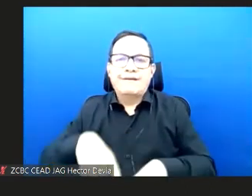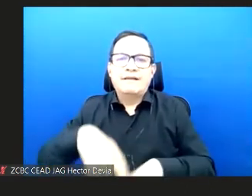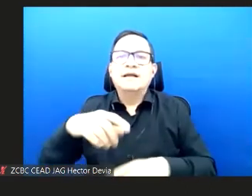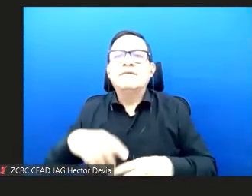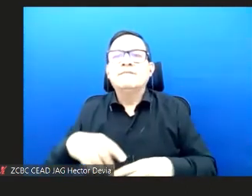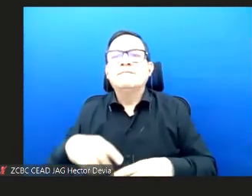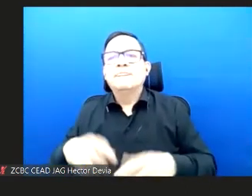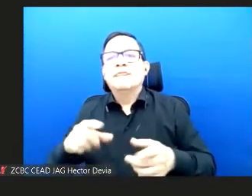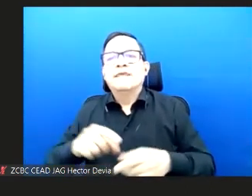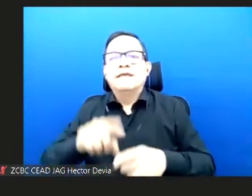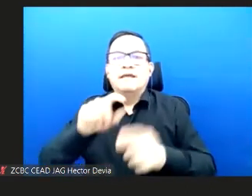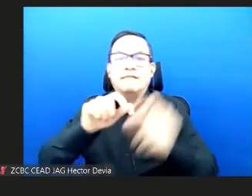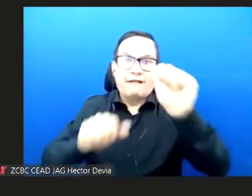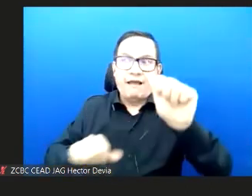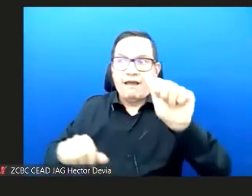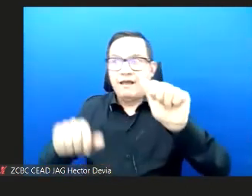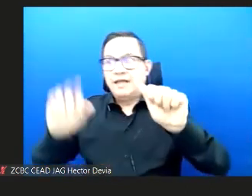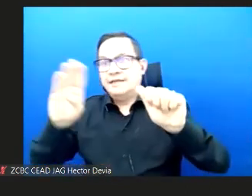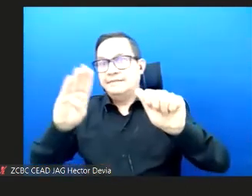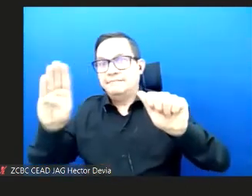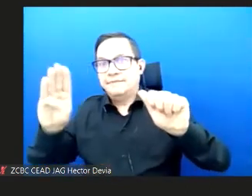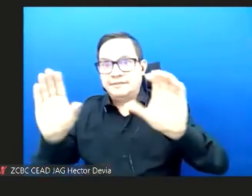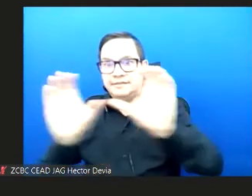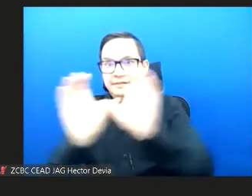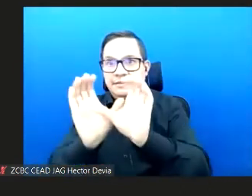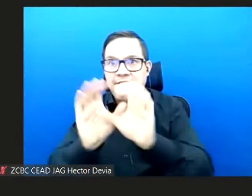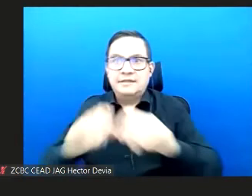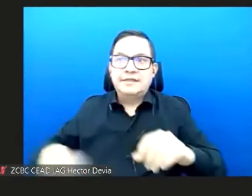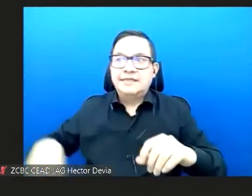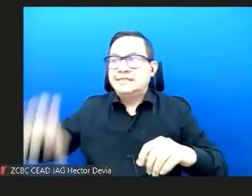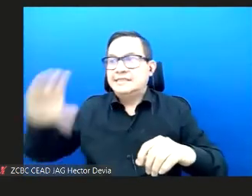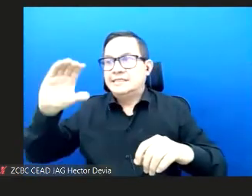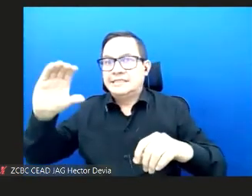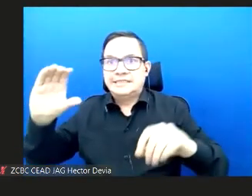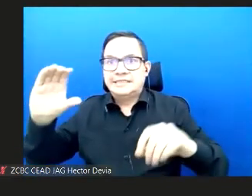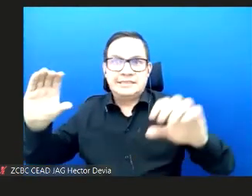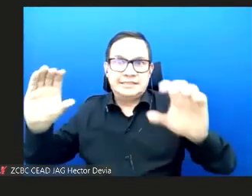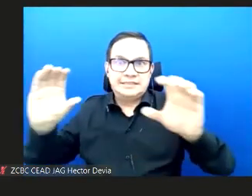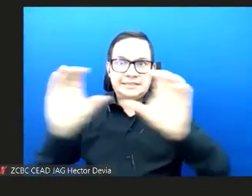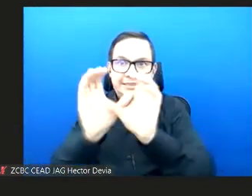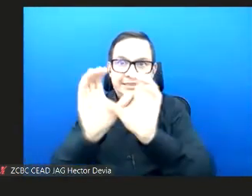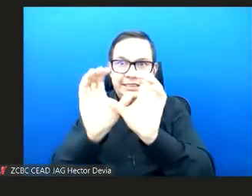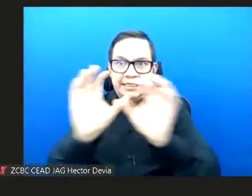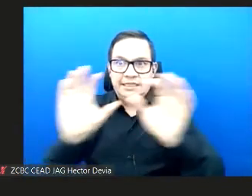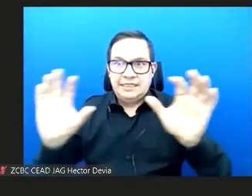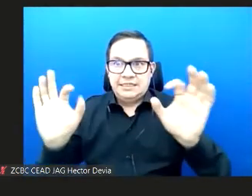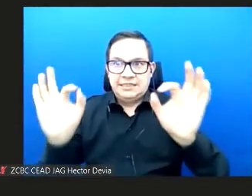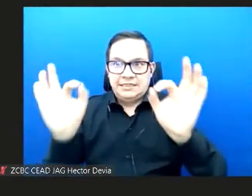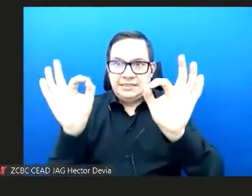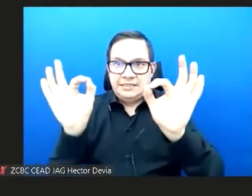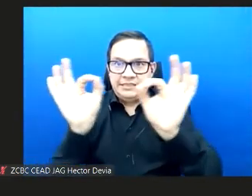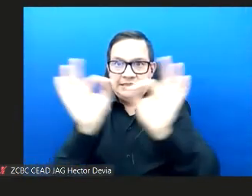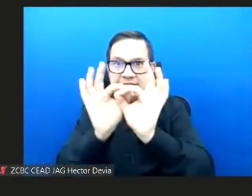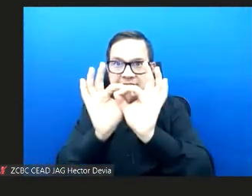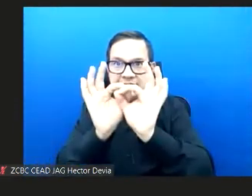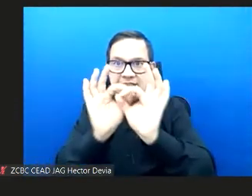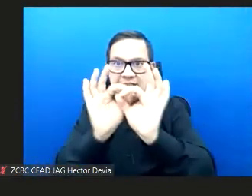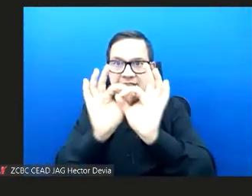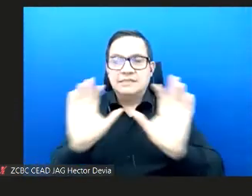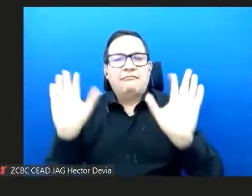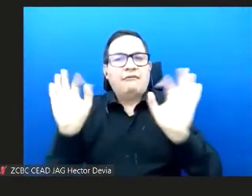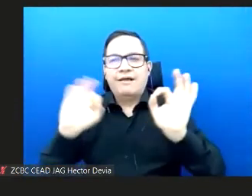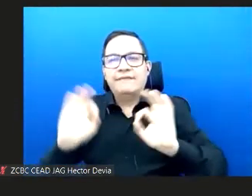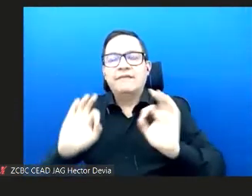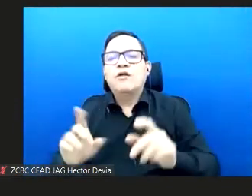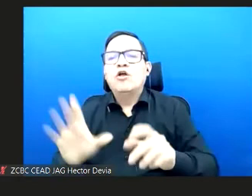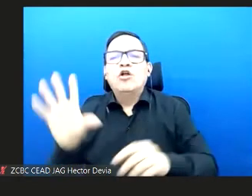A y B y la intersección entre A y C. ¿Listo? Entonces yo debo señalar todo lo que esté en A, todo lo que esté en B, todo